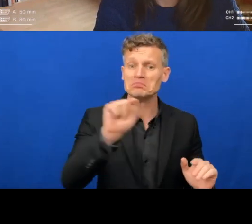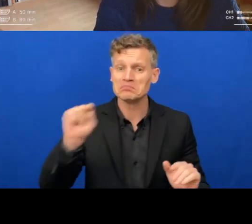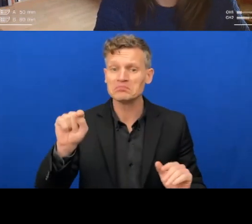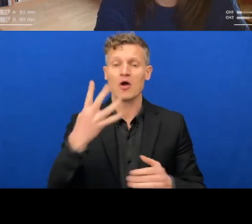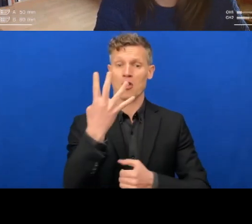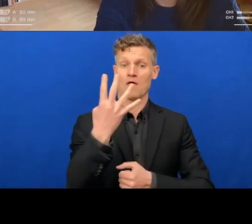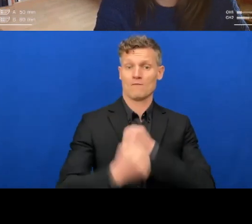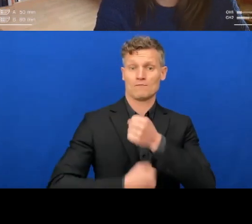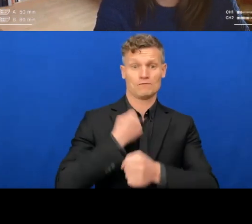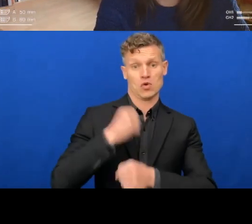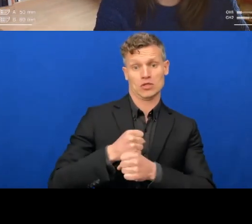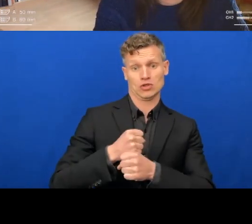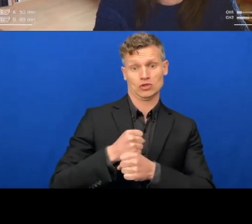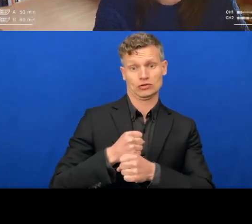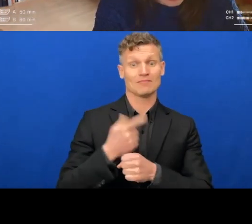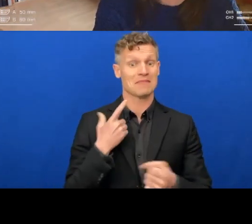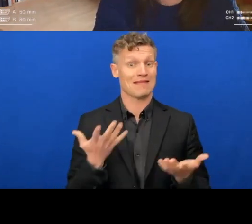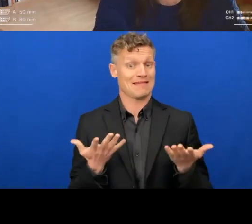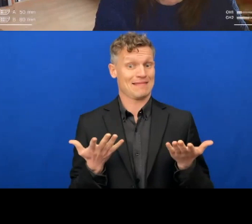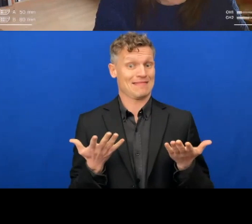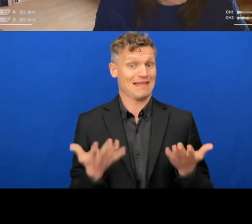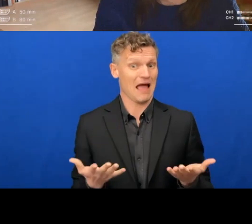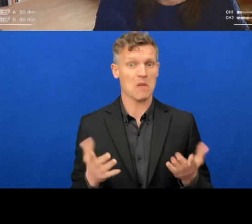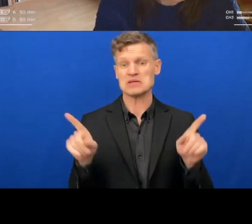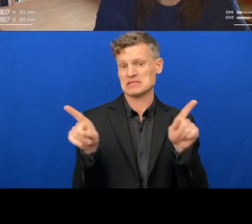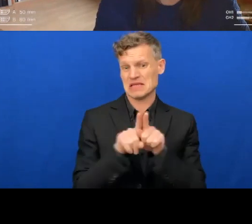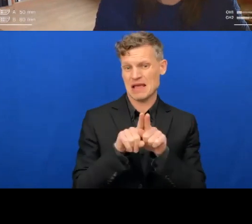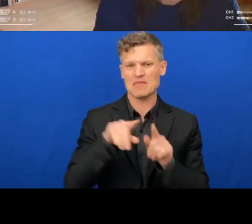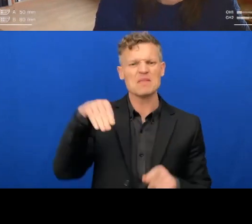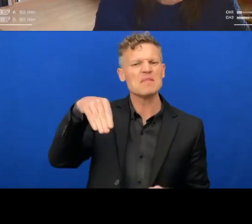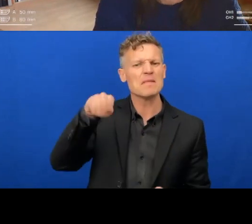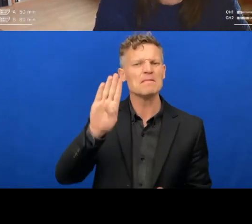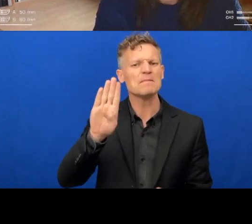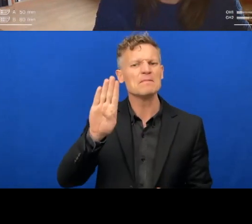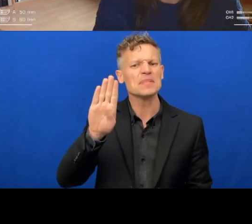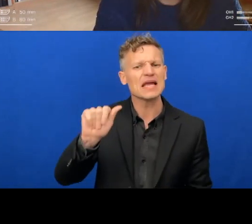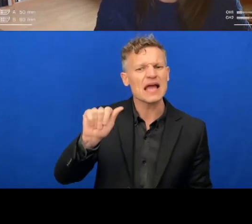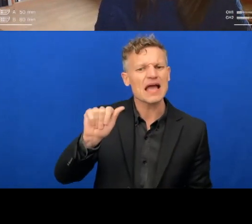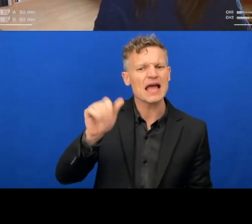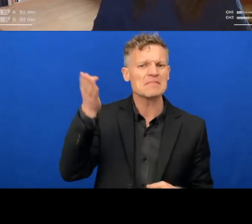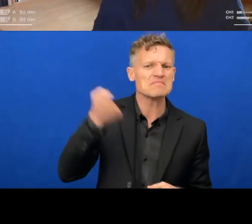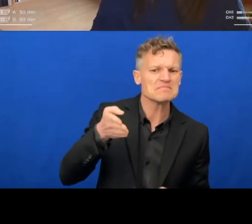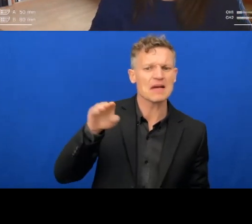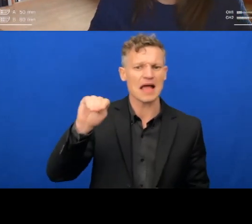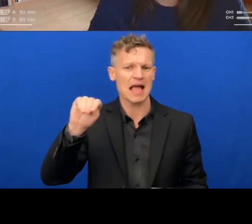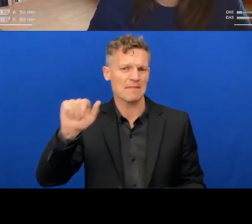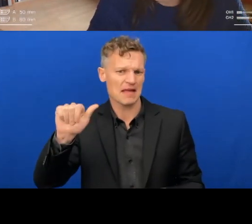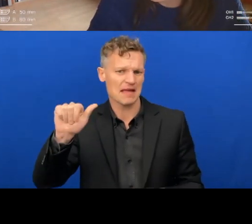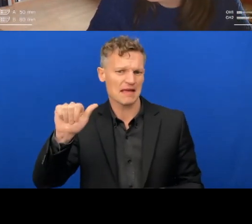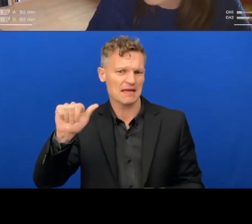en universidades y tenían un programa de licenciatura, maestría de 4